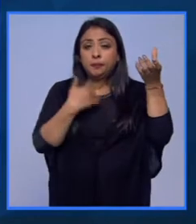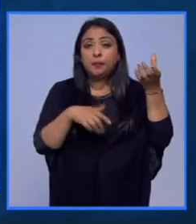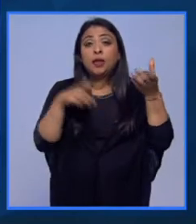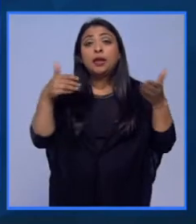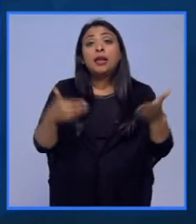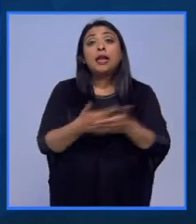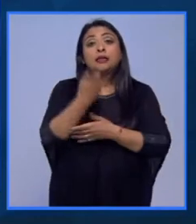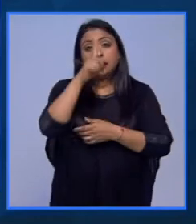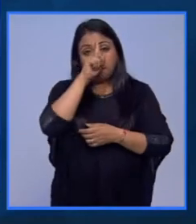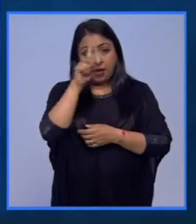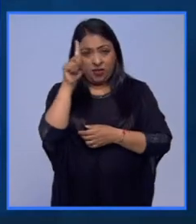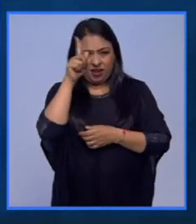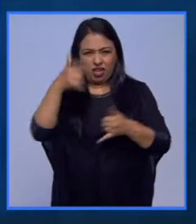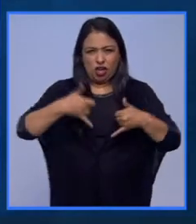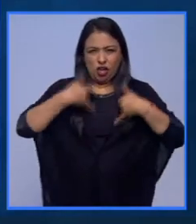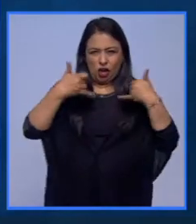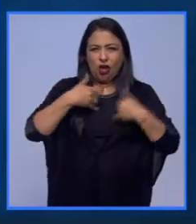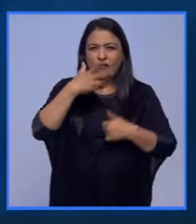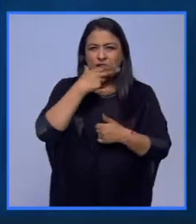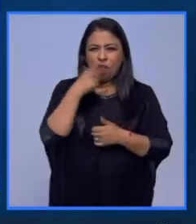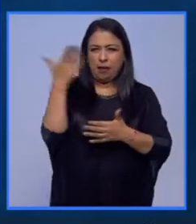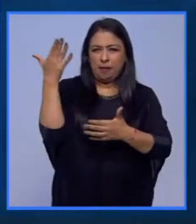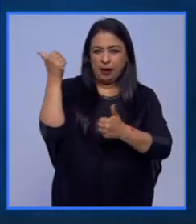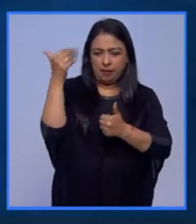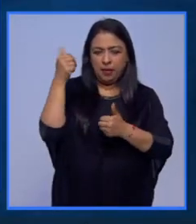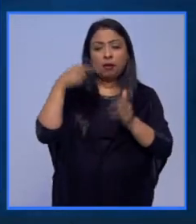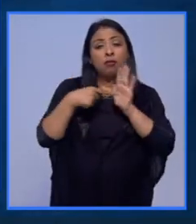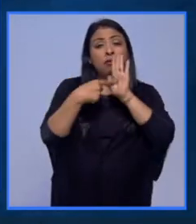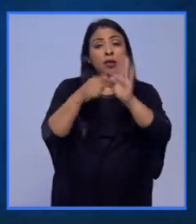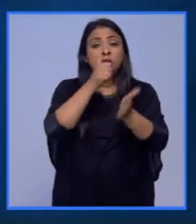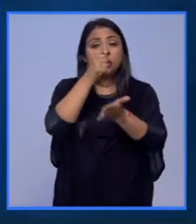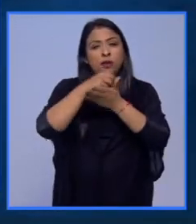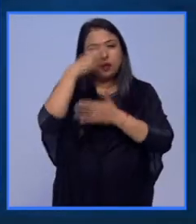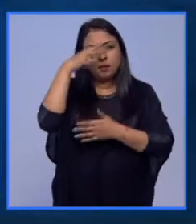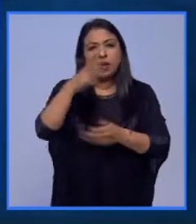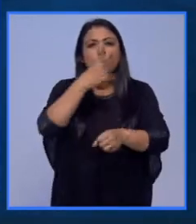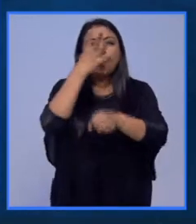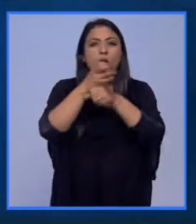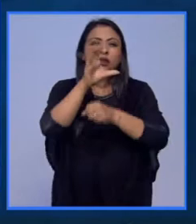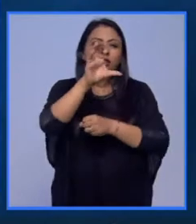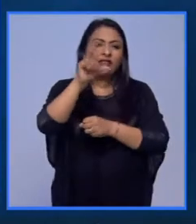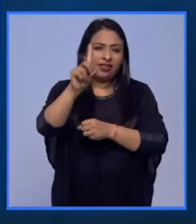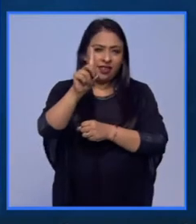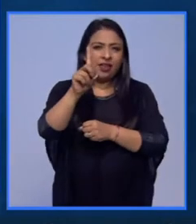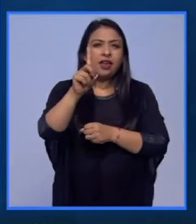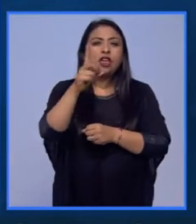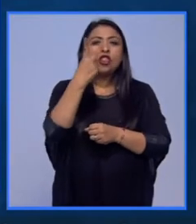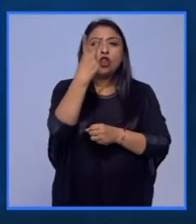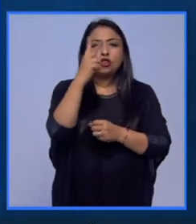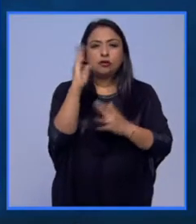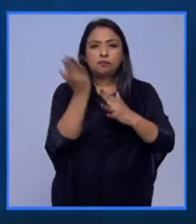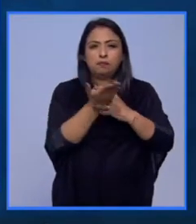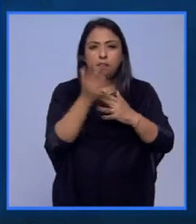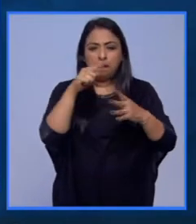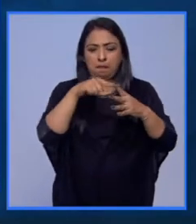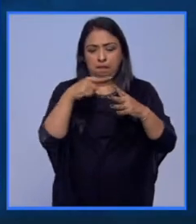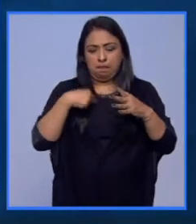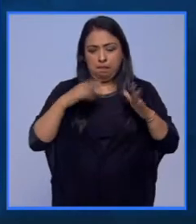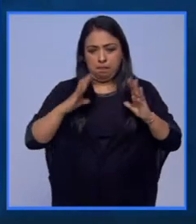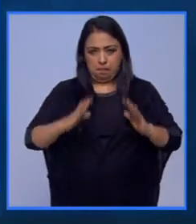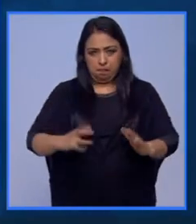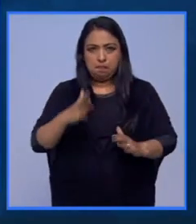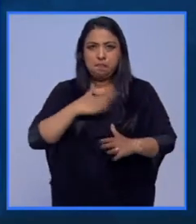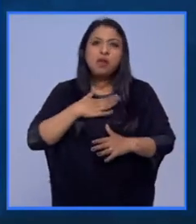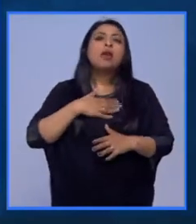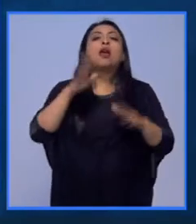Oriundo de Madrid, esta joven figura del flamenco presentará en la Ciudad de México su cuarto material discográfico, Dos partes de mí, con un concierto que